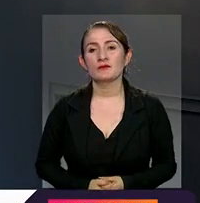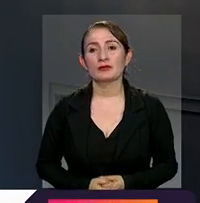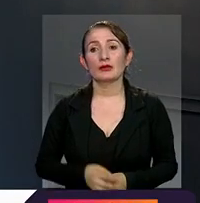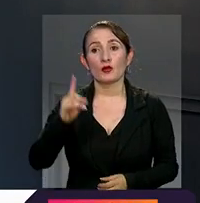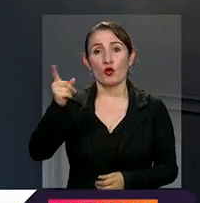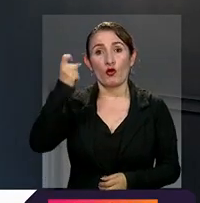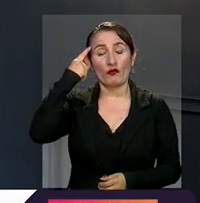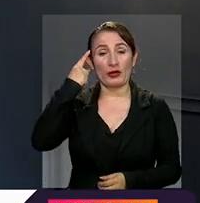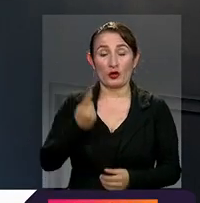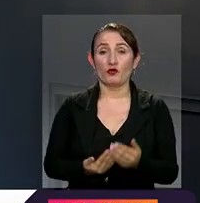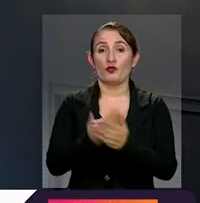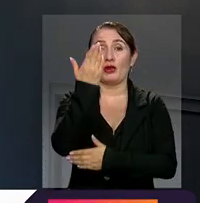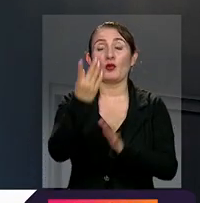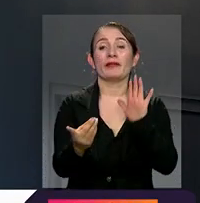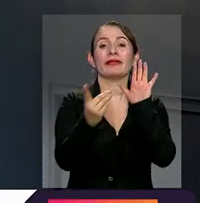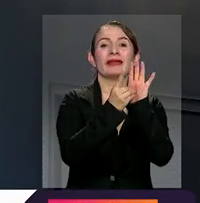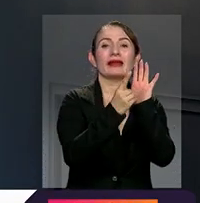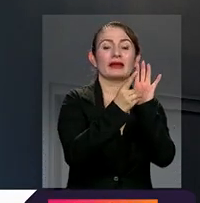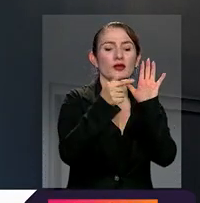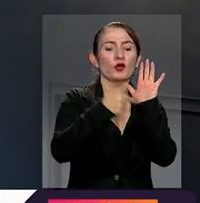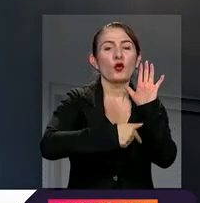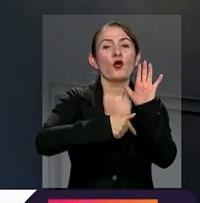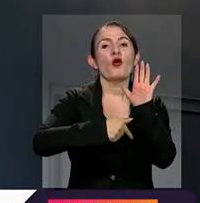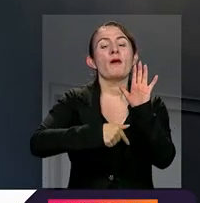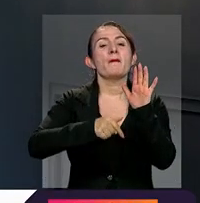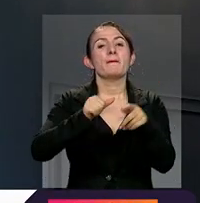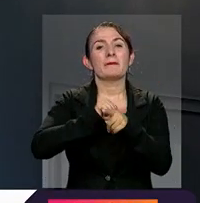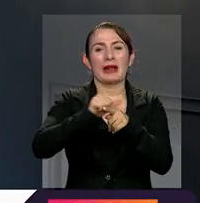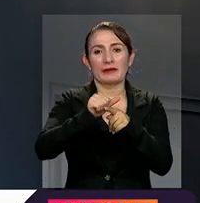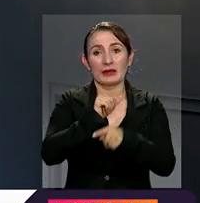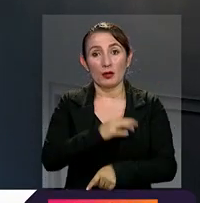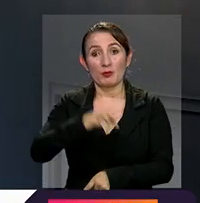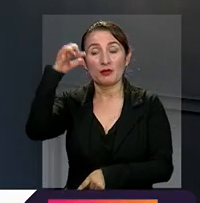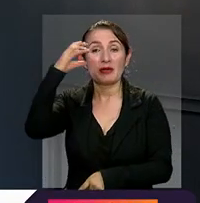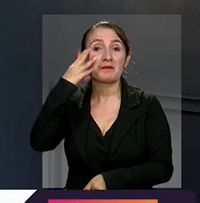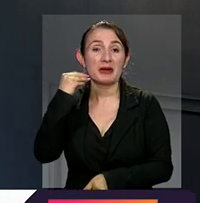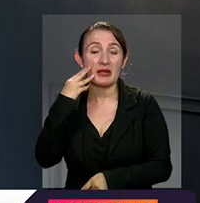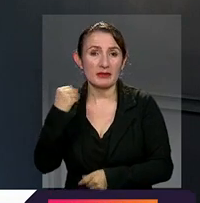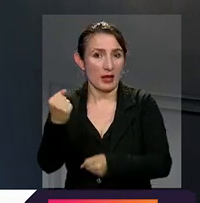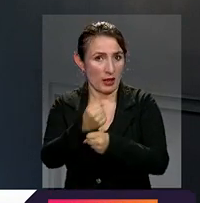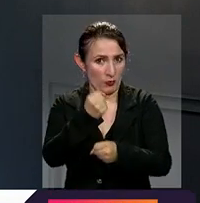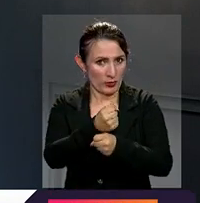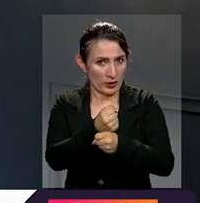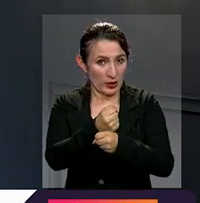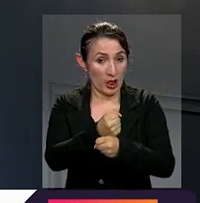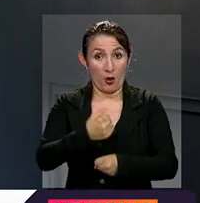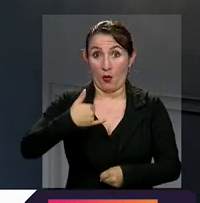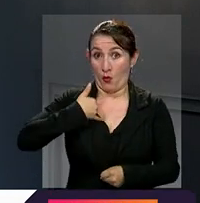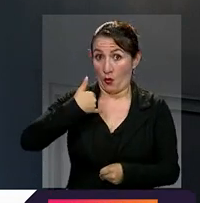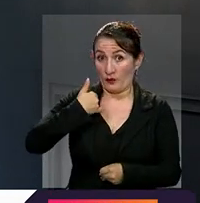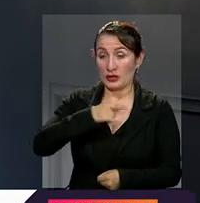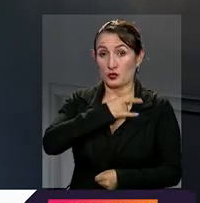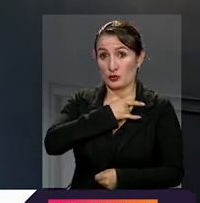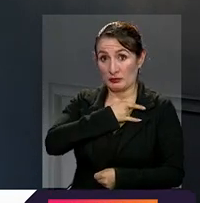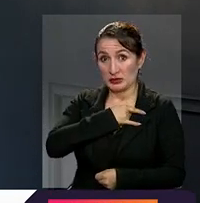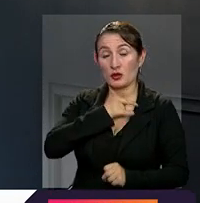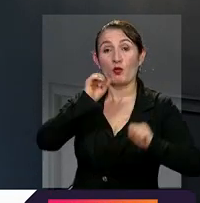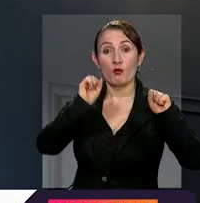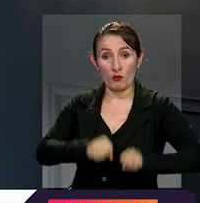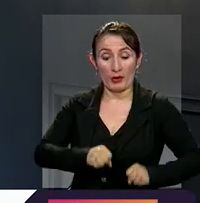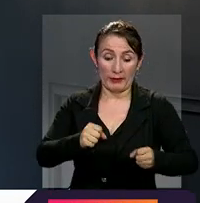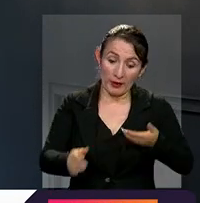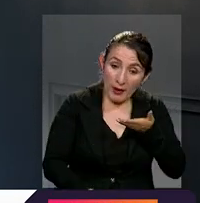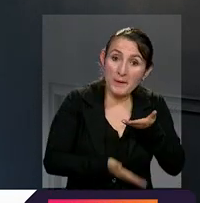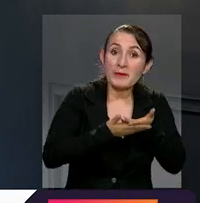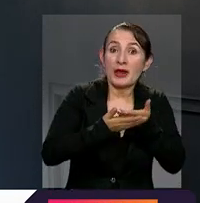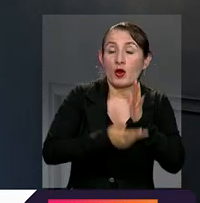Y el gobierno expidió un decreto que reglamenta las prácticas profesionales como experiencia laboral, es decir, que los jóvenes universitarios podrán adjuntar